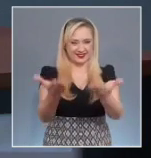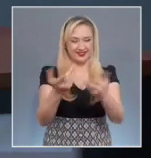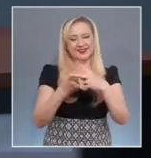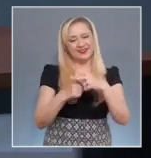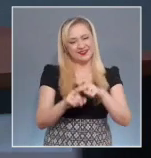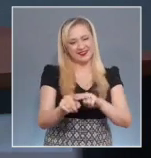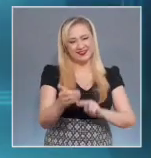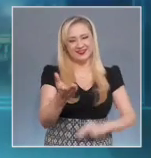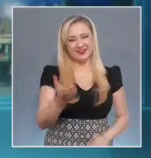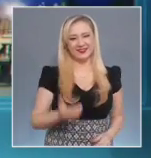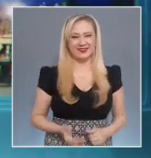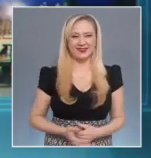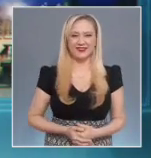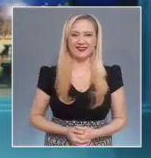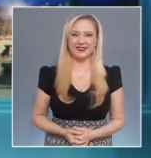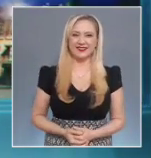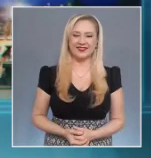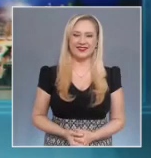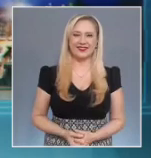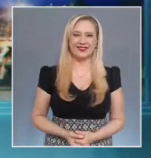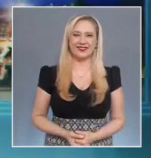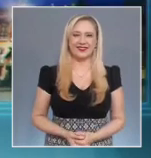Comenzamos.